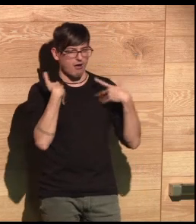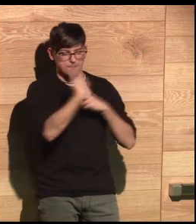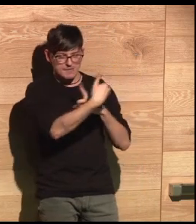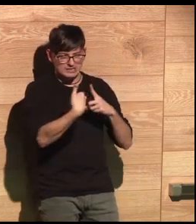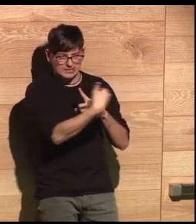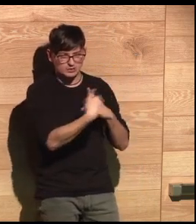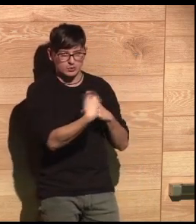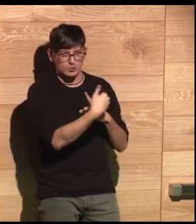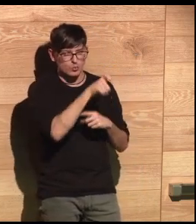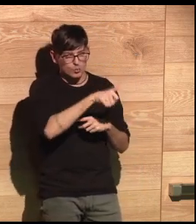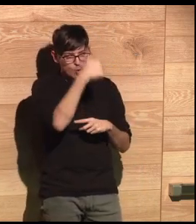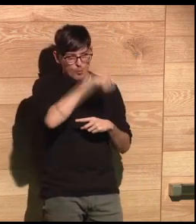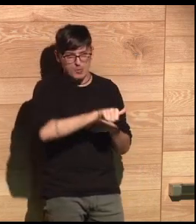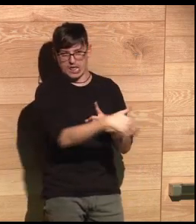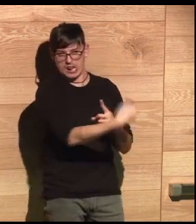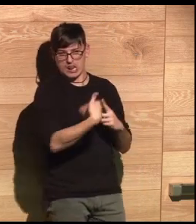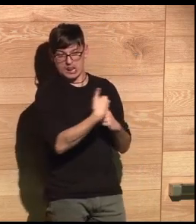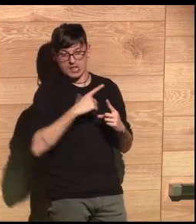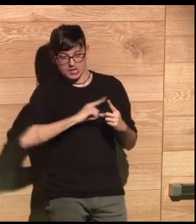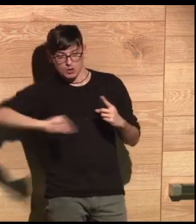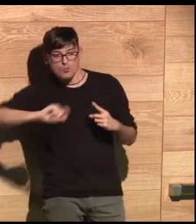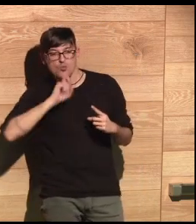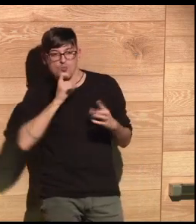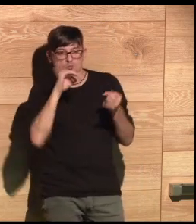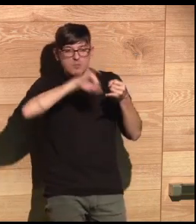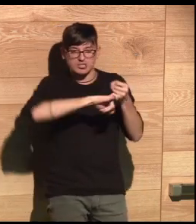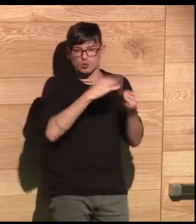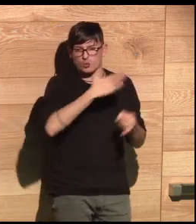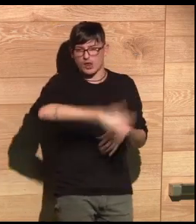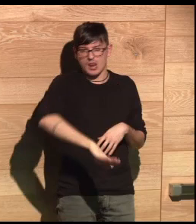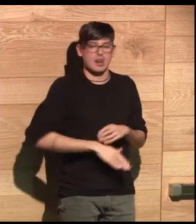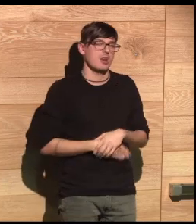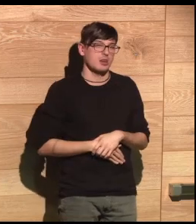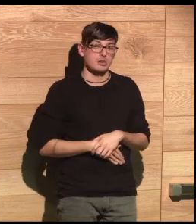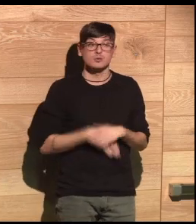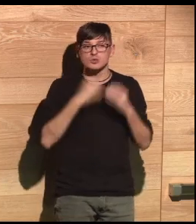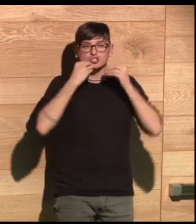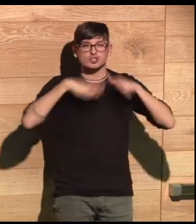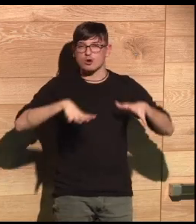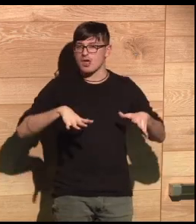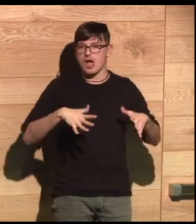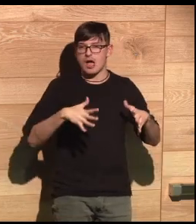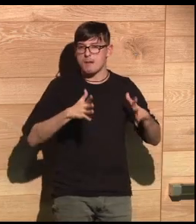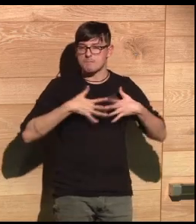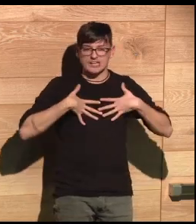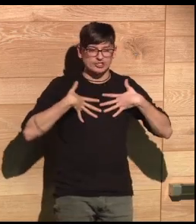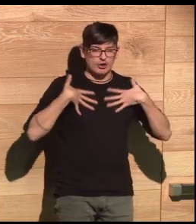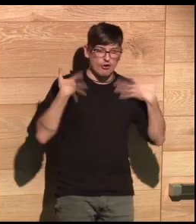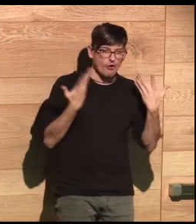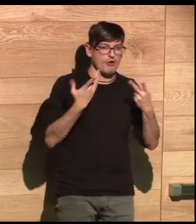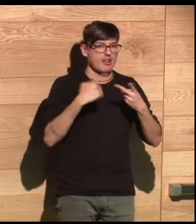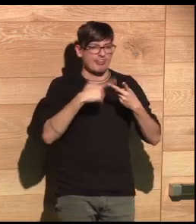un ingrato y cómo escapa de él, y de un matrimonio cruel. Una historia de pasión, celos